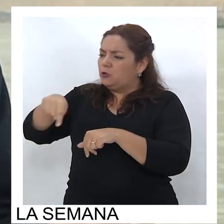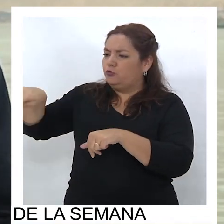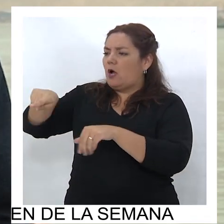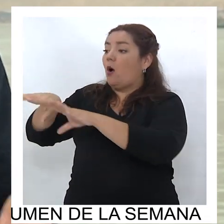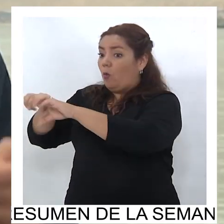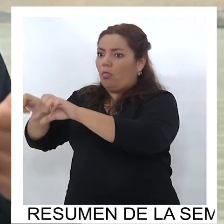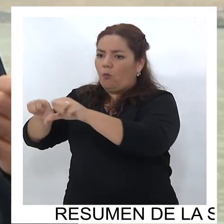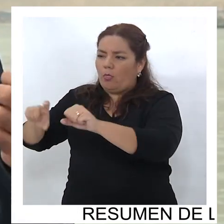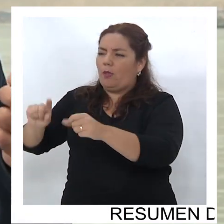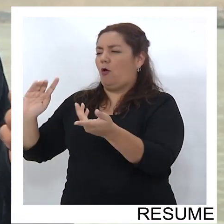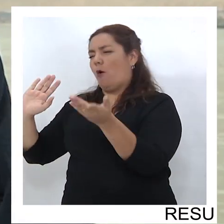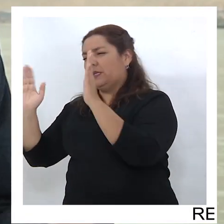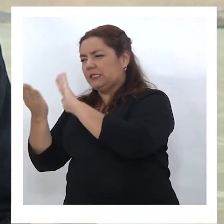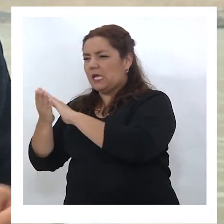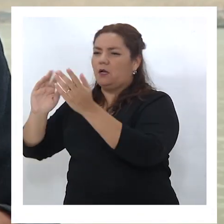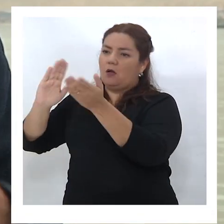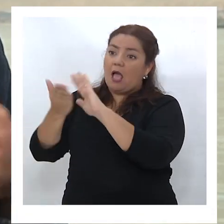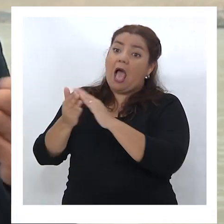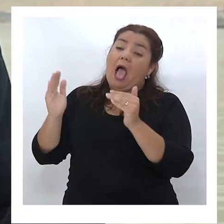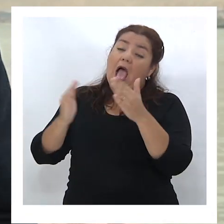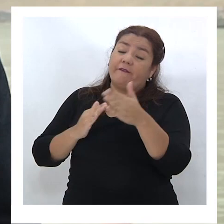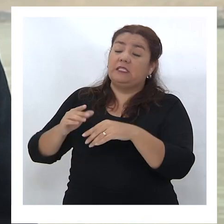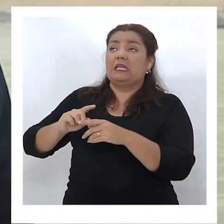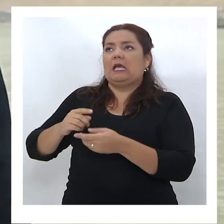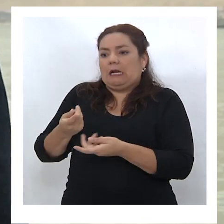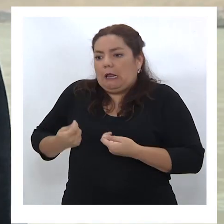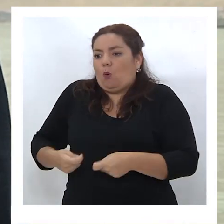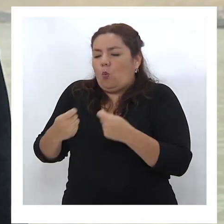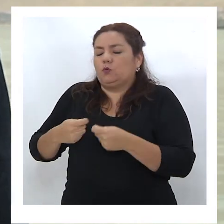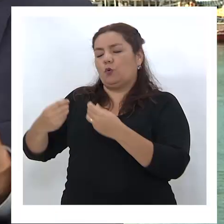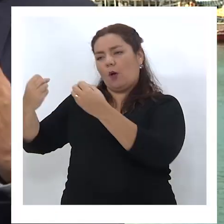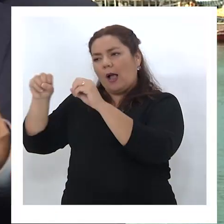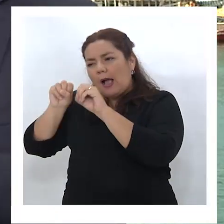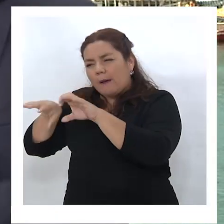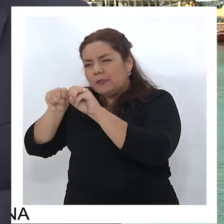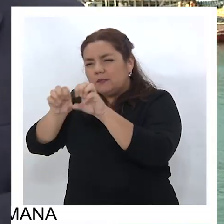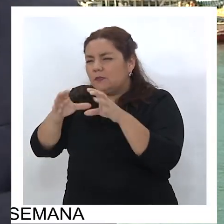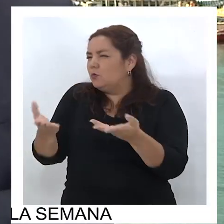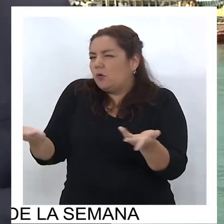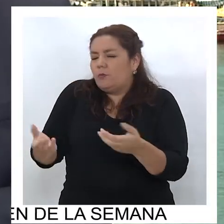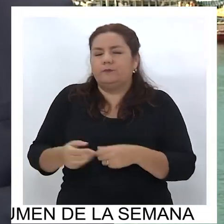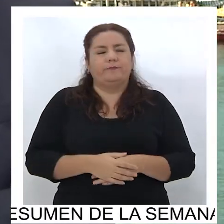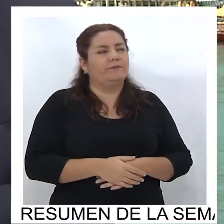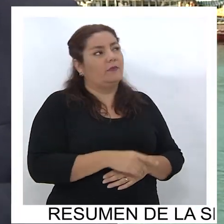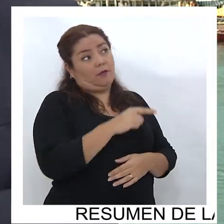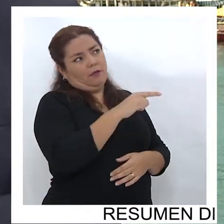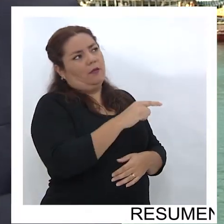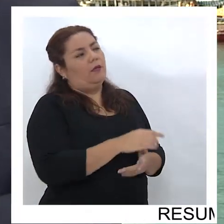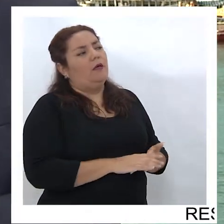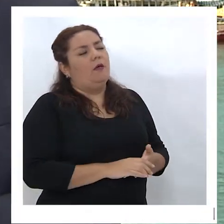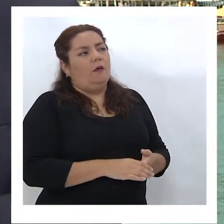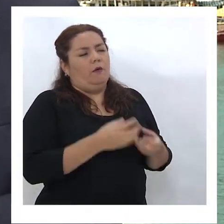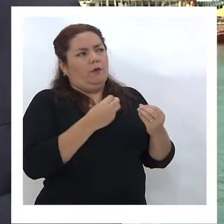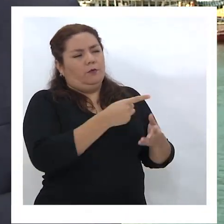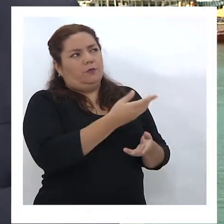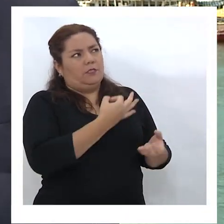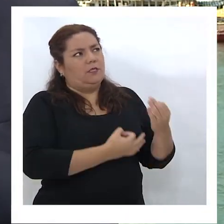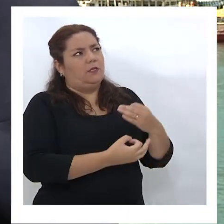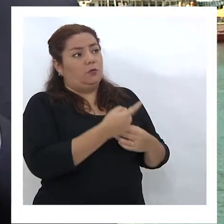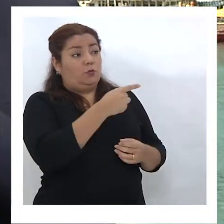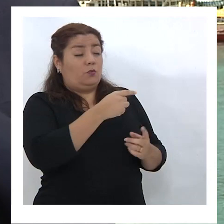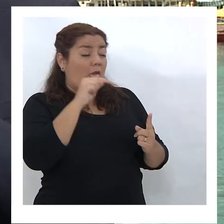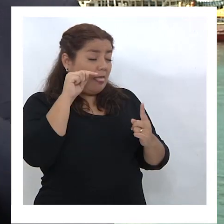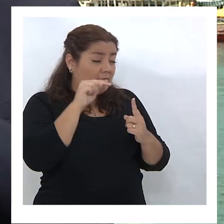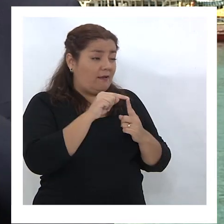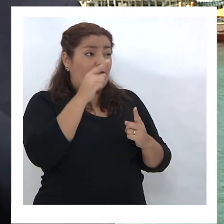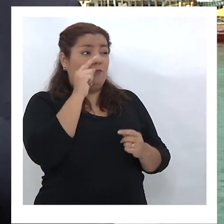repente recursos, significa cierta capacitación, en fin. Así es, mira, súper interesante porque das en el clavo de una